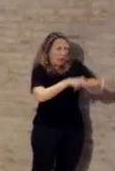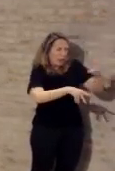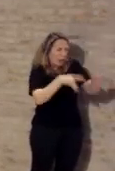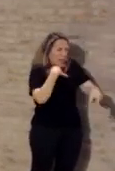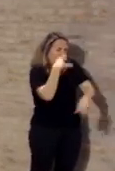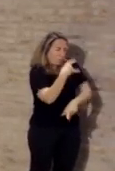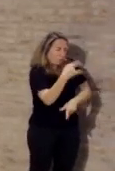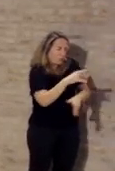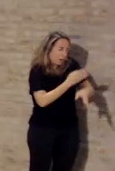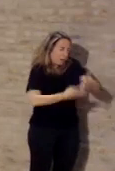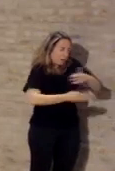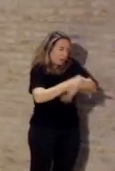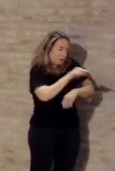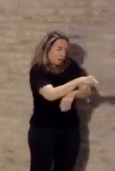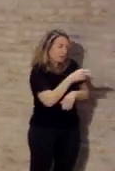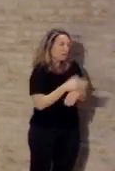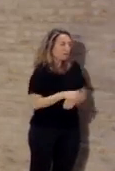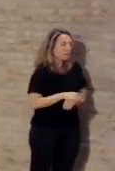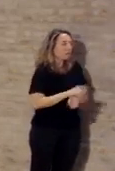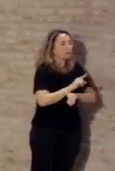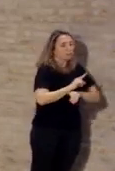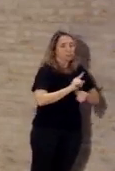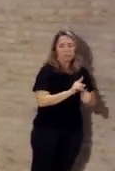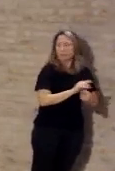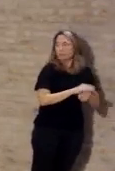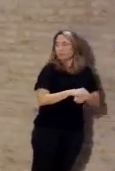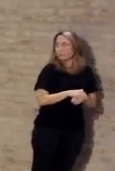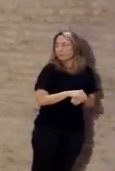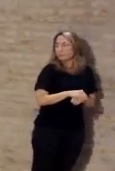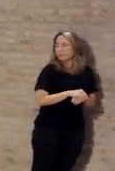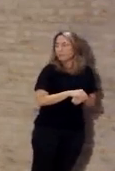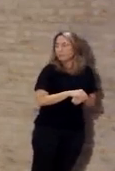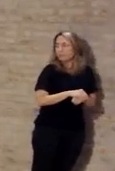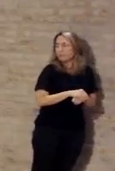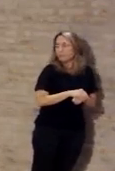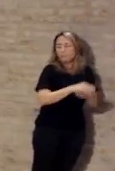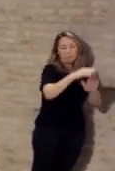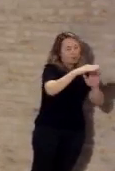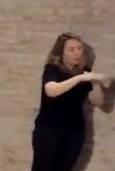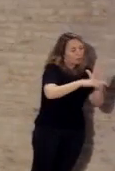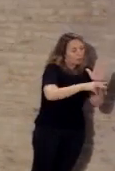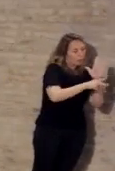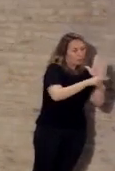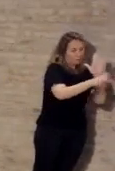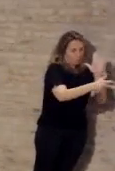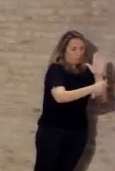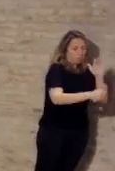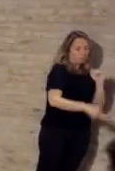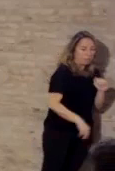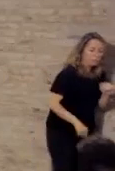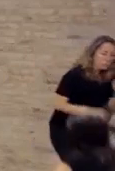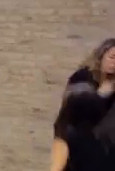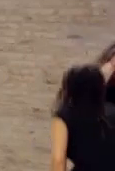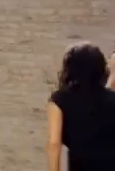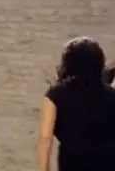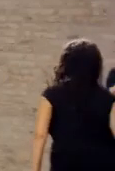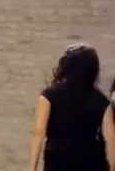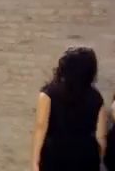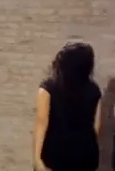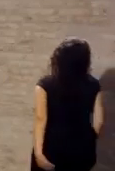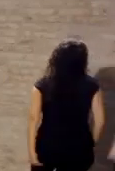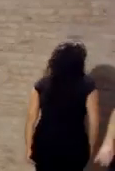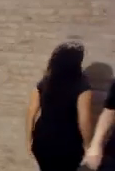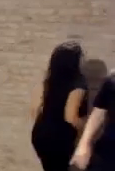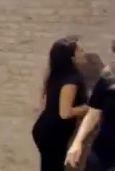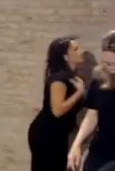nos está mintiendo porque tiene una discapacidad y un montón de eh de directivas también dice que tenemos que